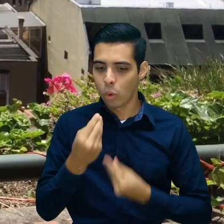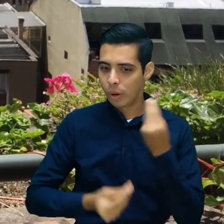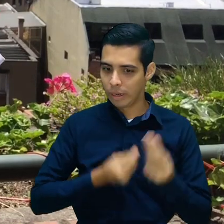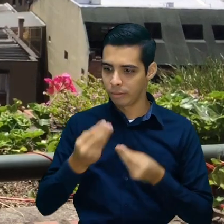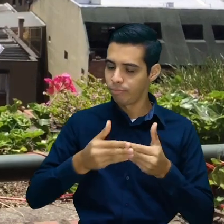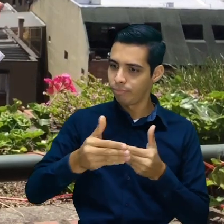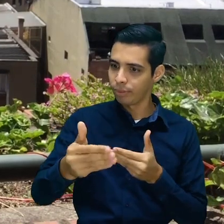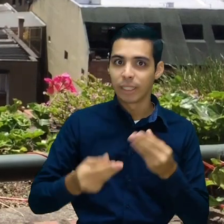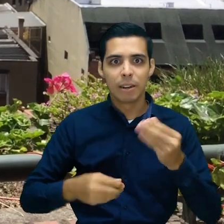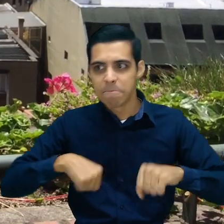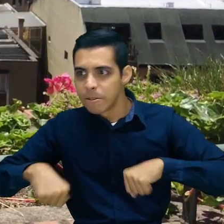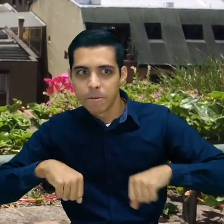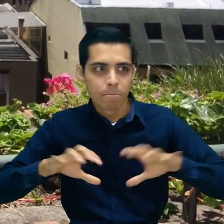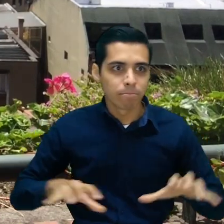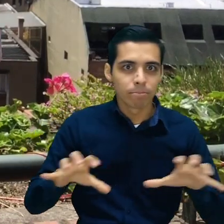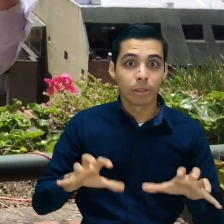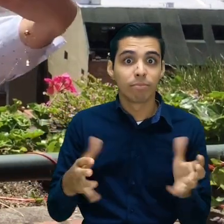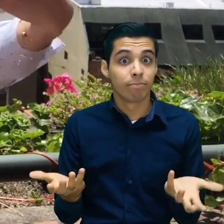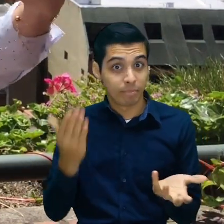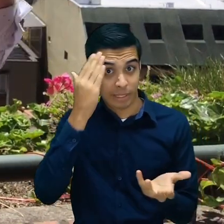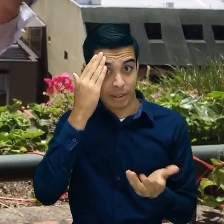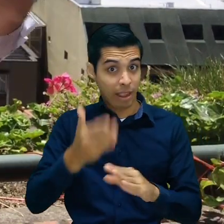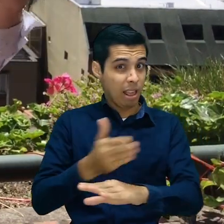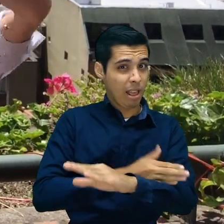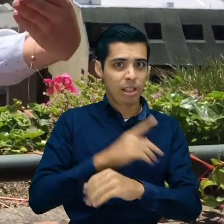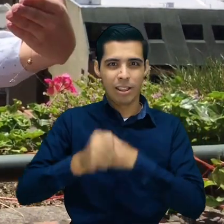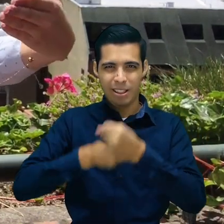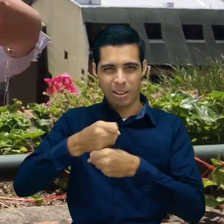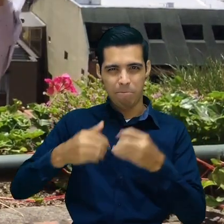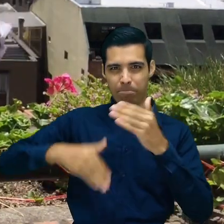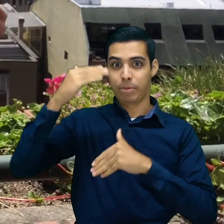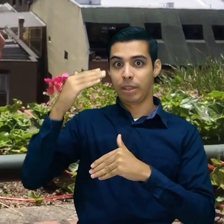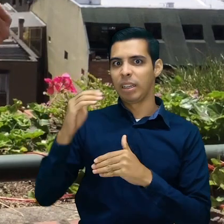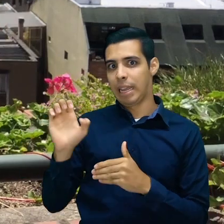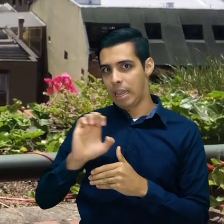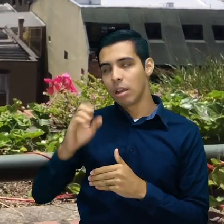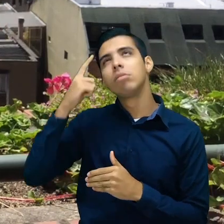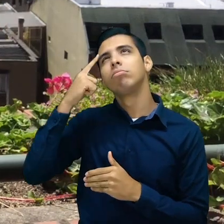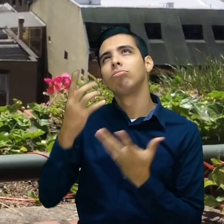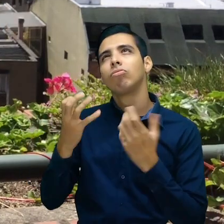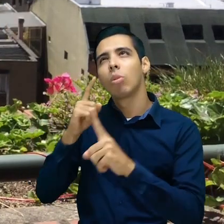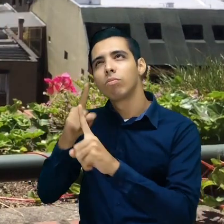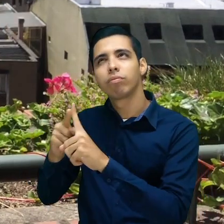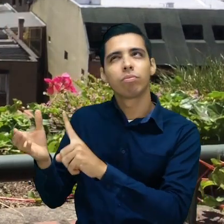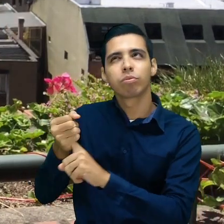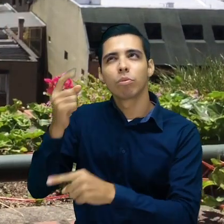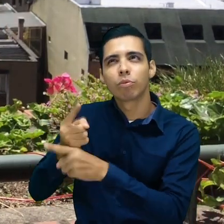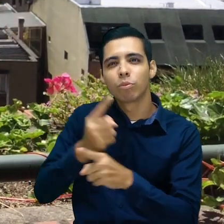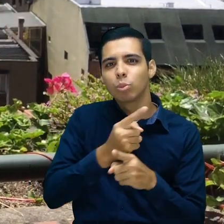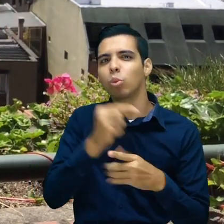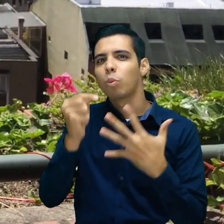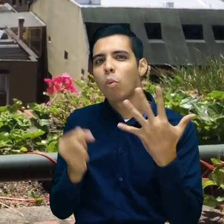en estos últimos meses del año para acercarme lo que más pueda a mis metas financieras, las que me planteé al inicio del año y también justamente